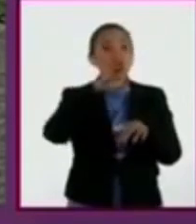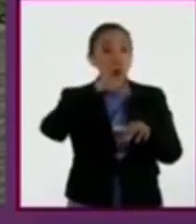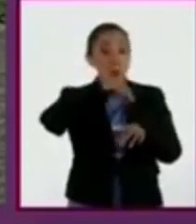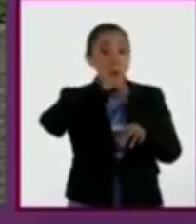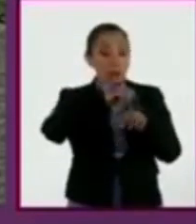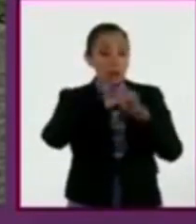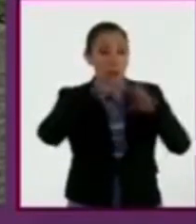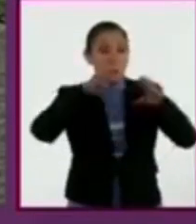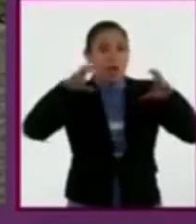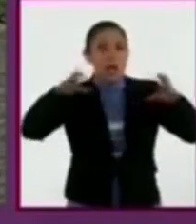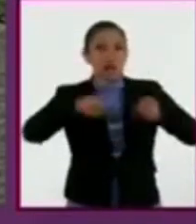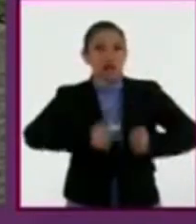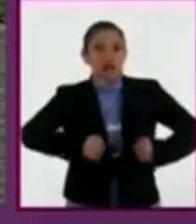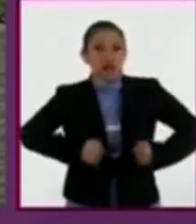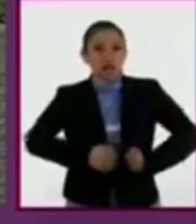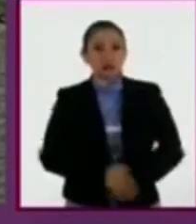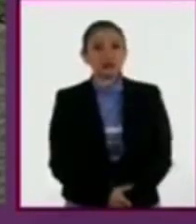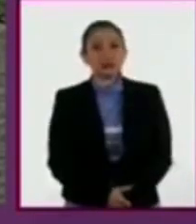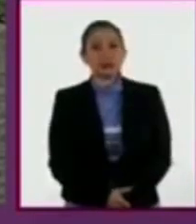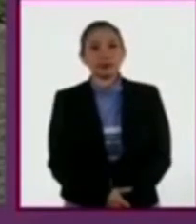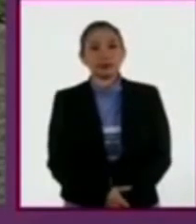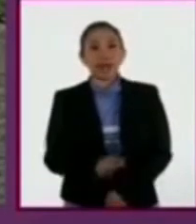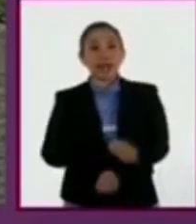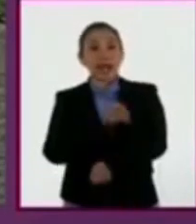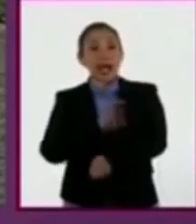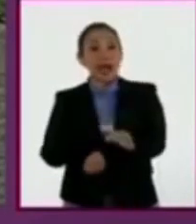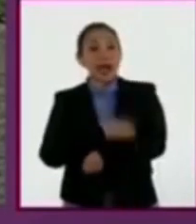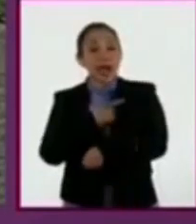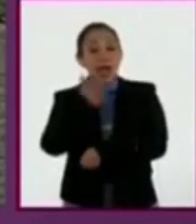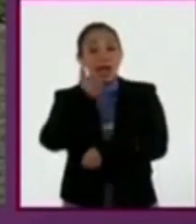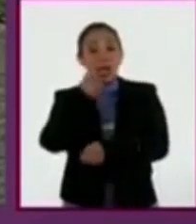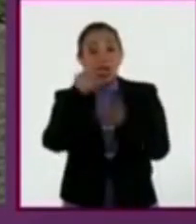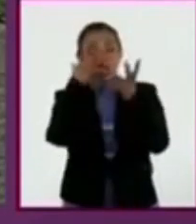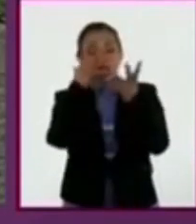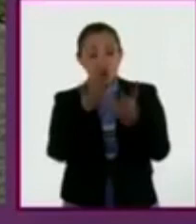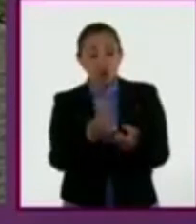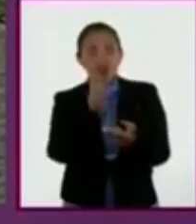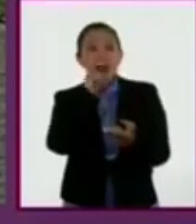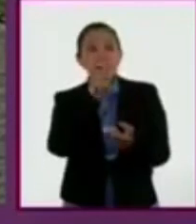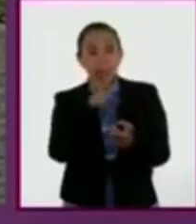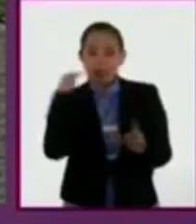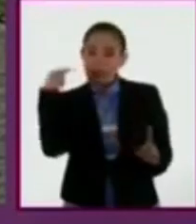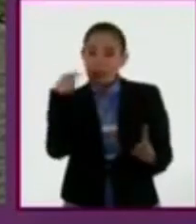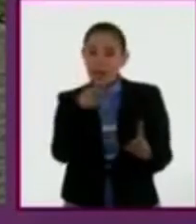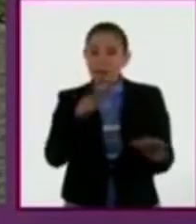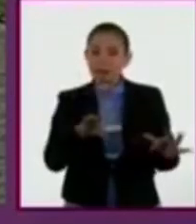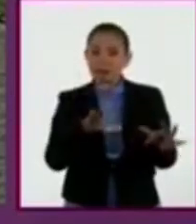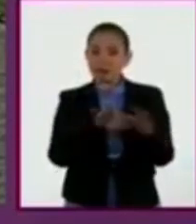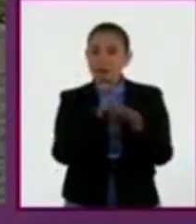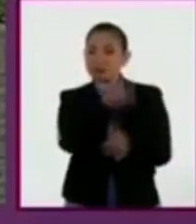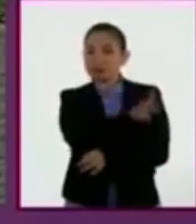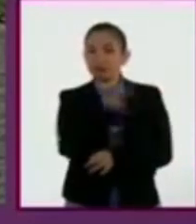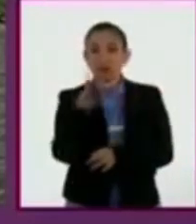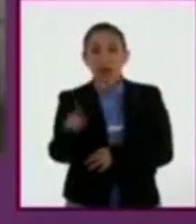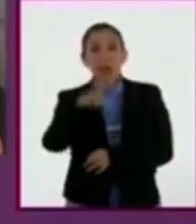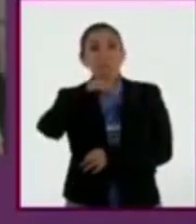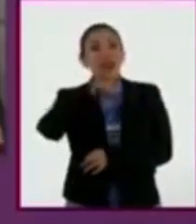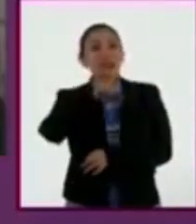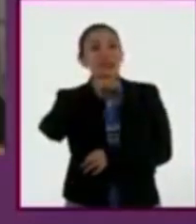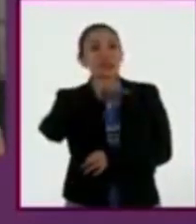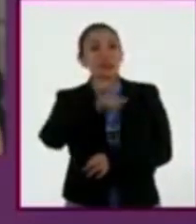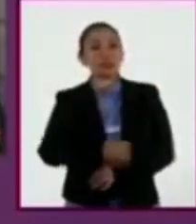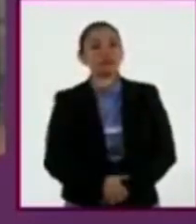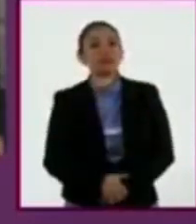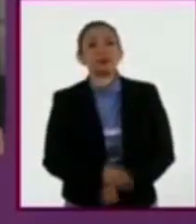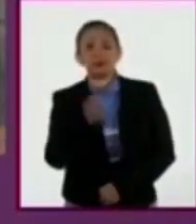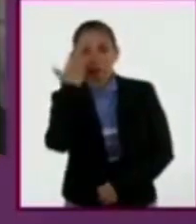masa también es mayor. La energía potencial gravitacional también es directamente proporcional a la masa.